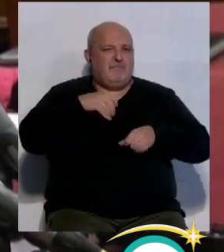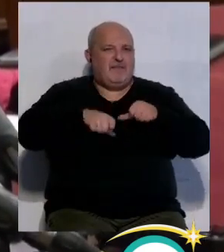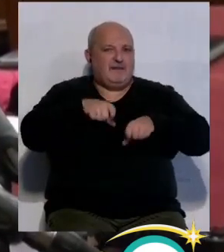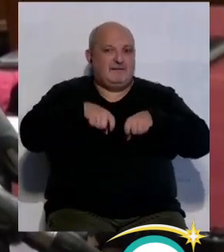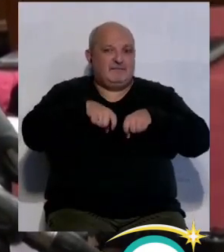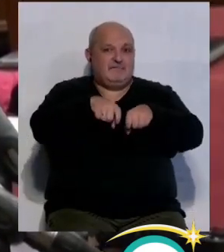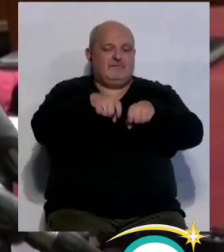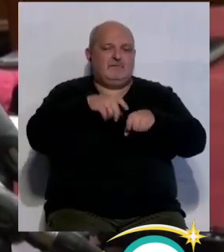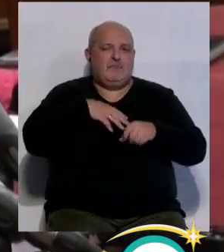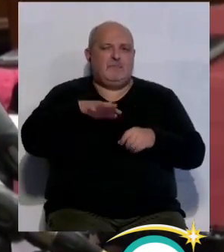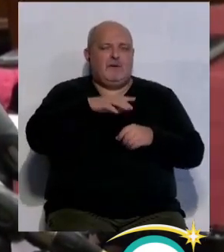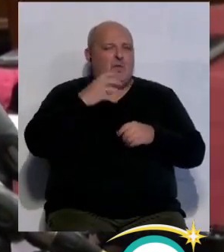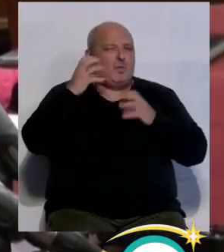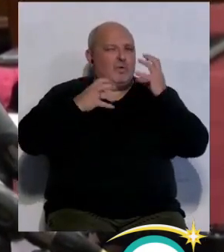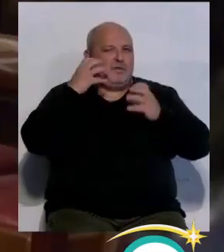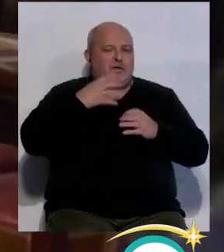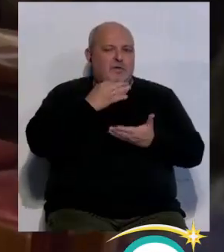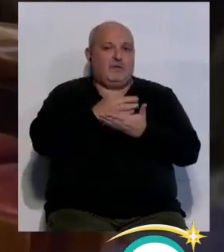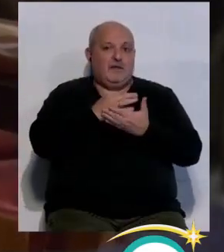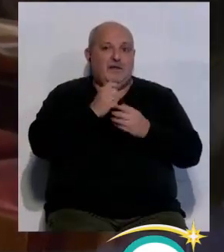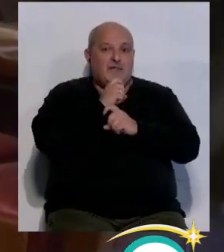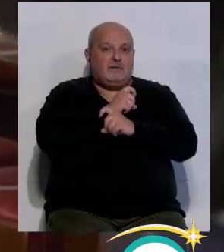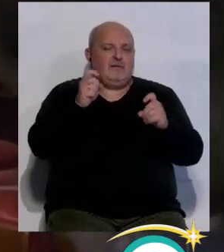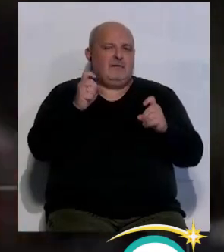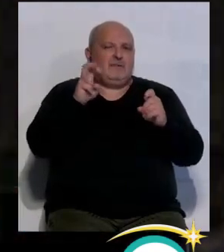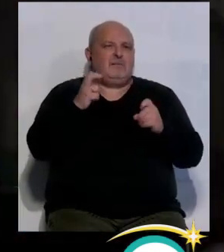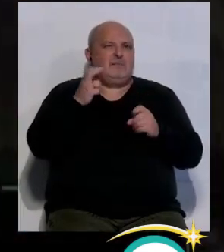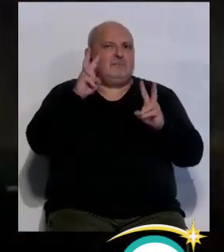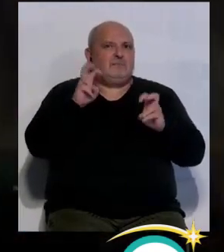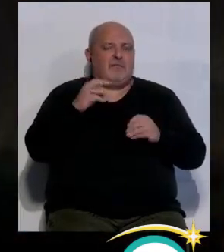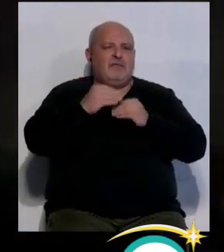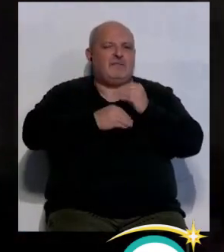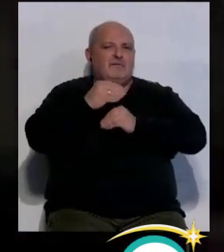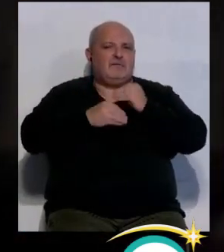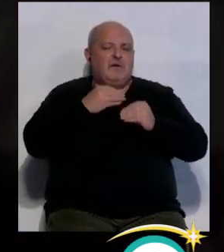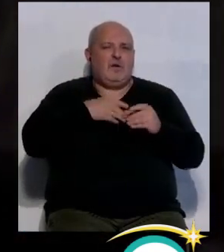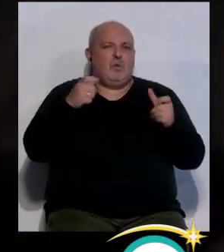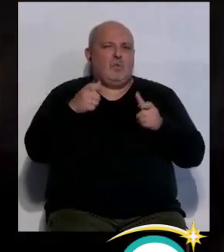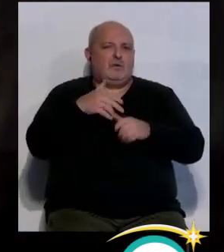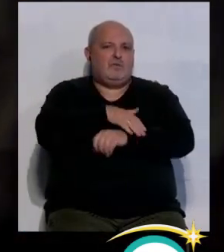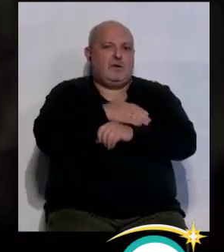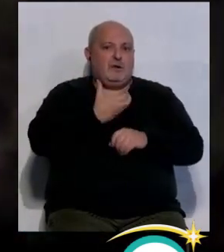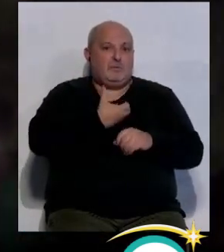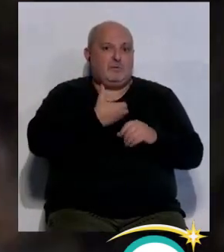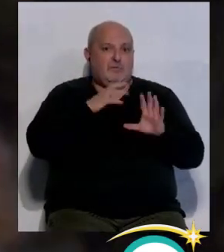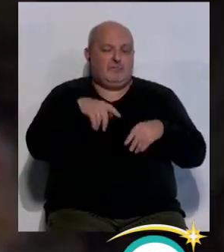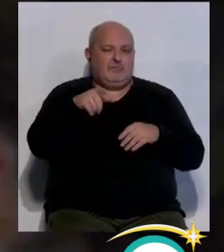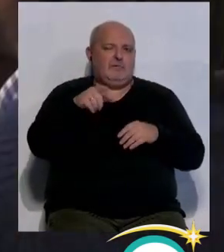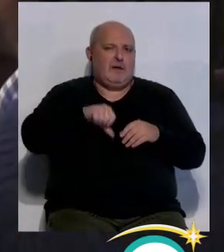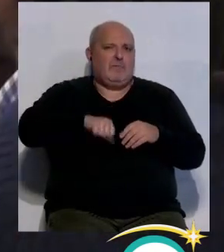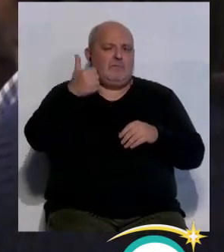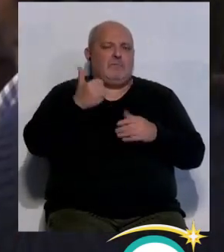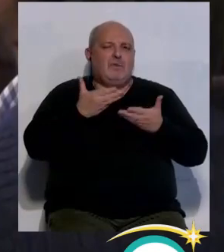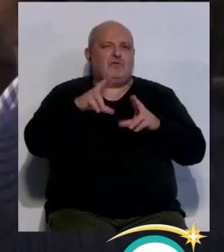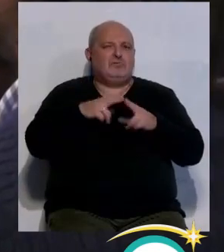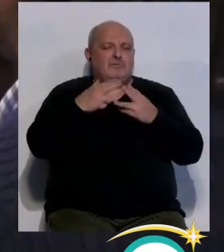la consecución del mapa de ruido de la ciudad. Este anuncio se producía en el marco de la celebración de la Junta de Gobierno local, en la que se han aprobado